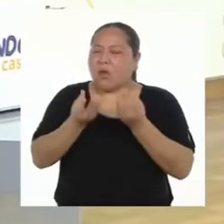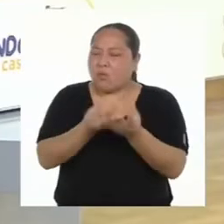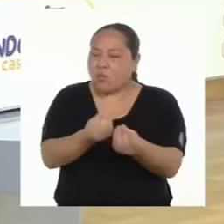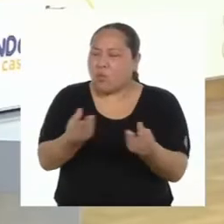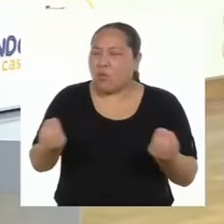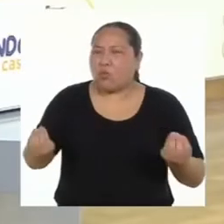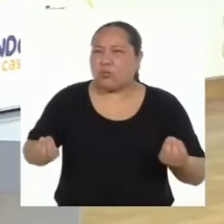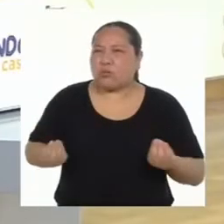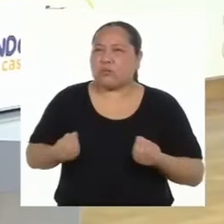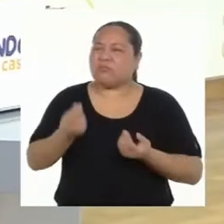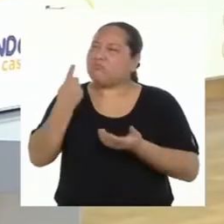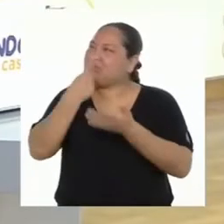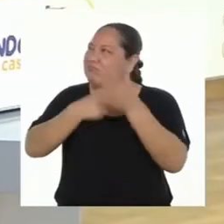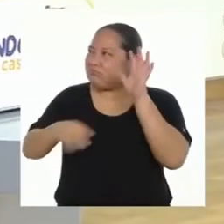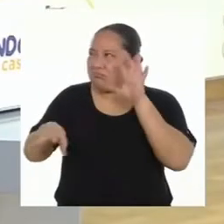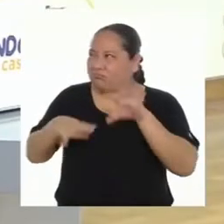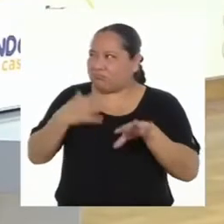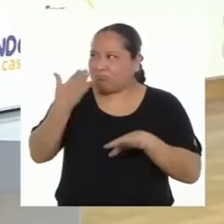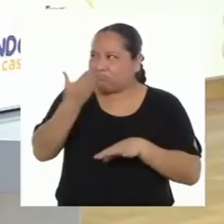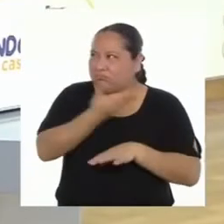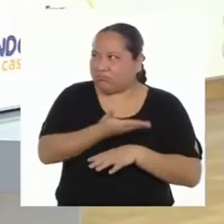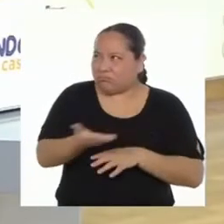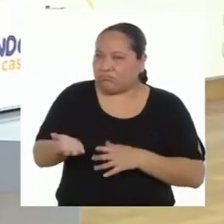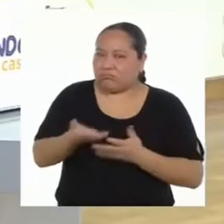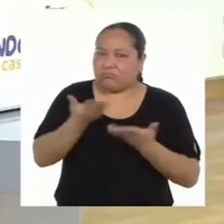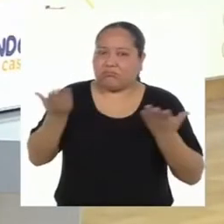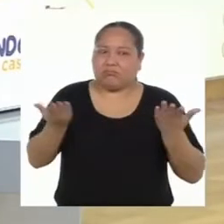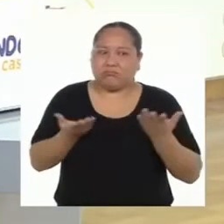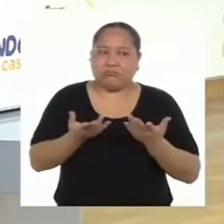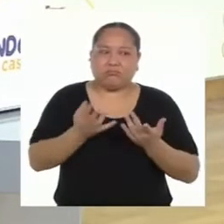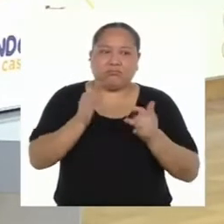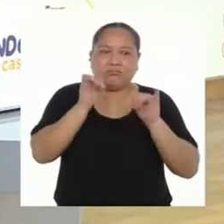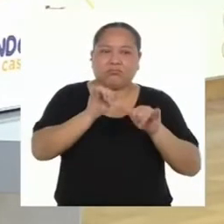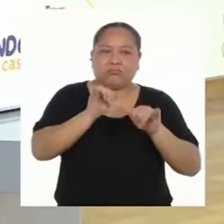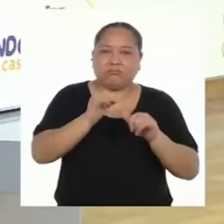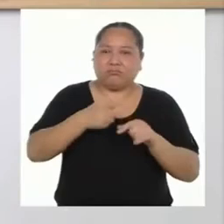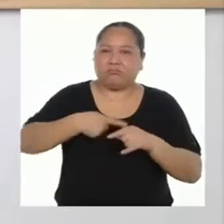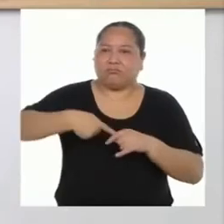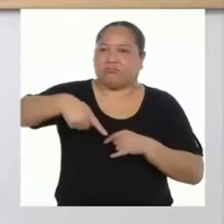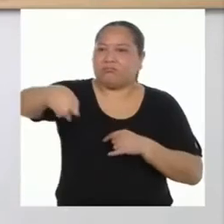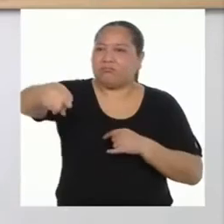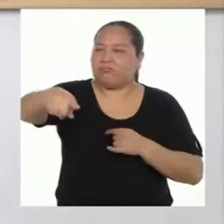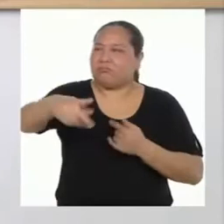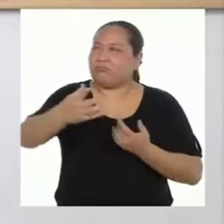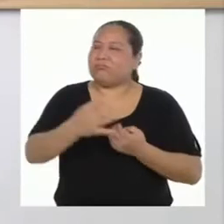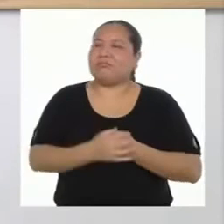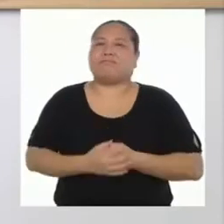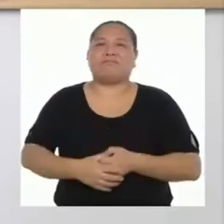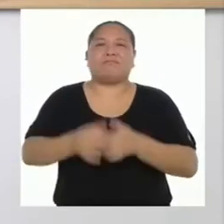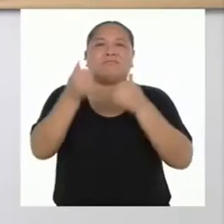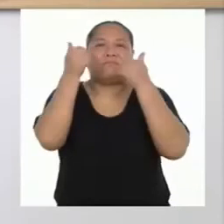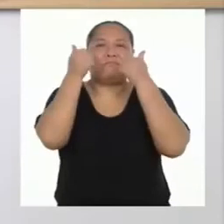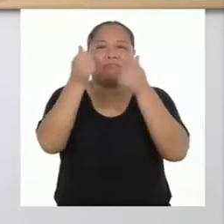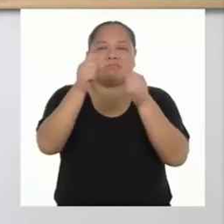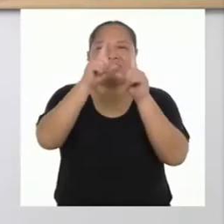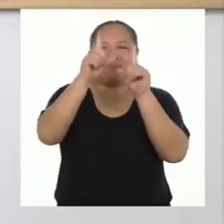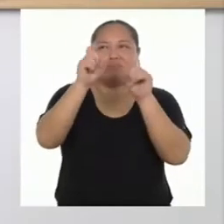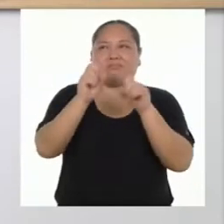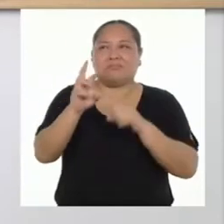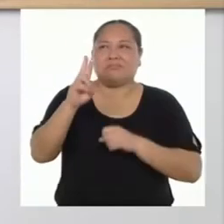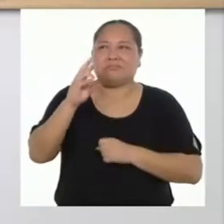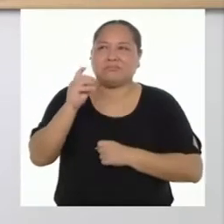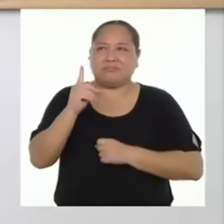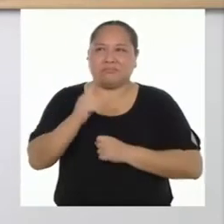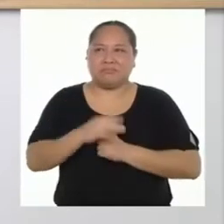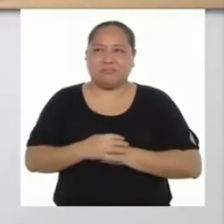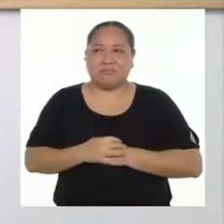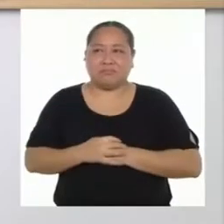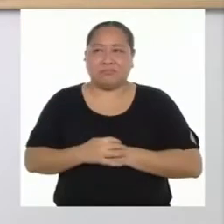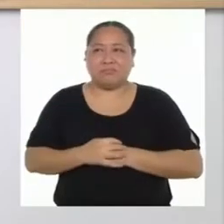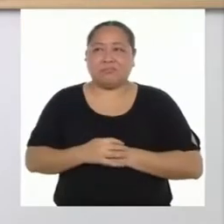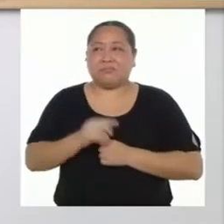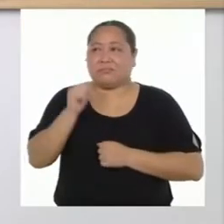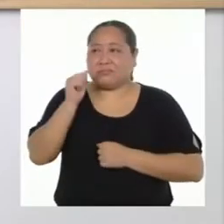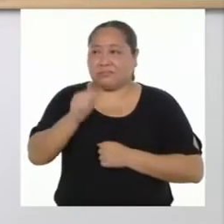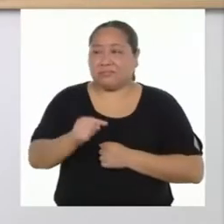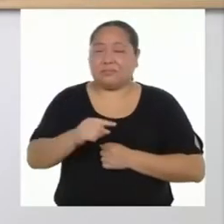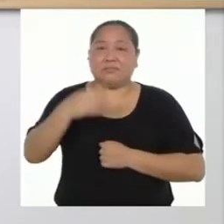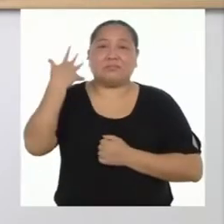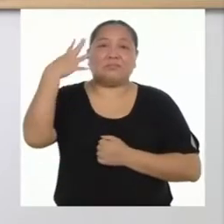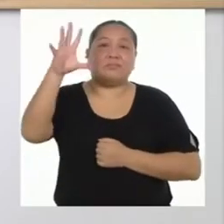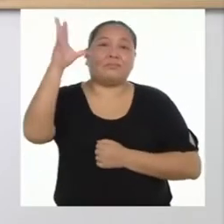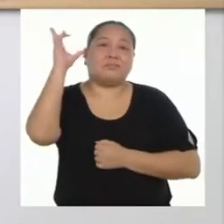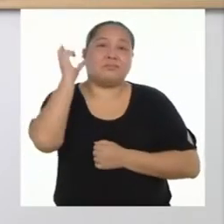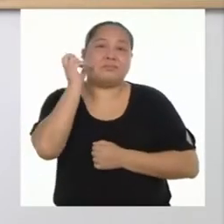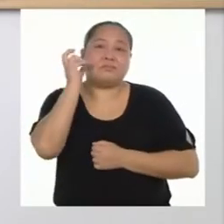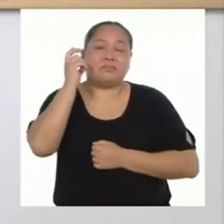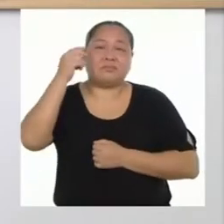¿Qué podemos hacer con ella? ¿Y dónde termina finalmente? Son buenas preguntas, Rodrigo. Precisamente hemos